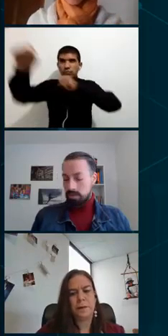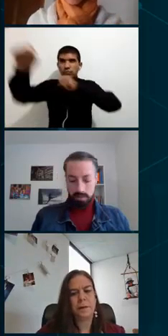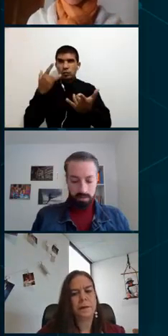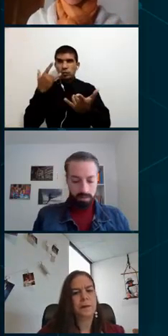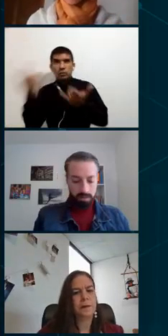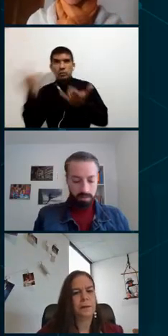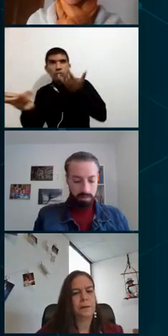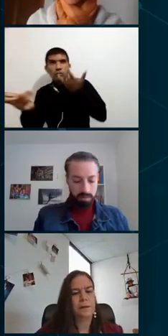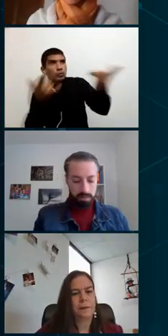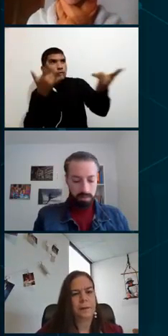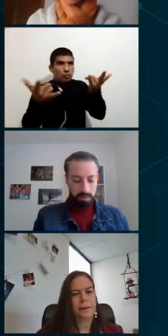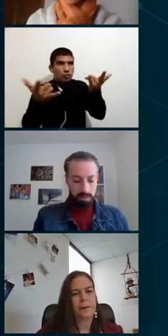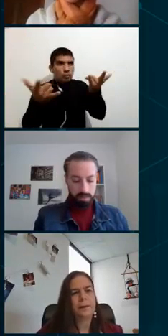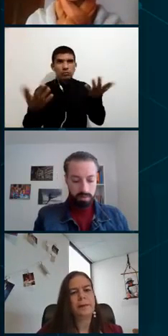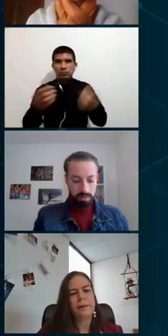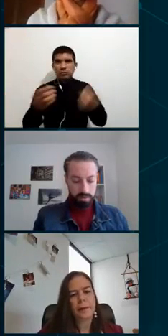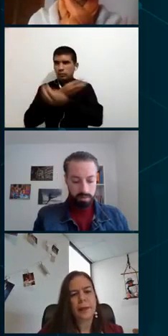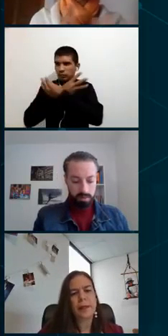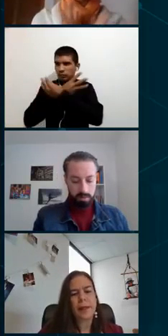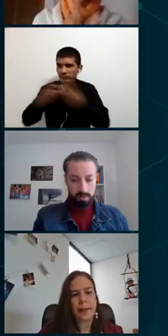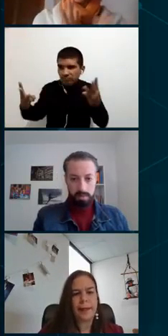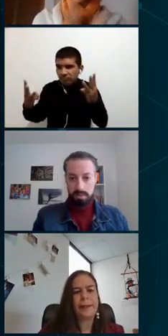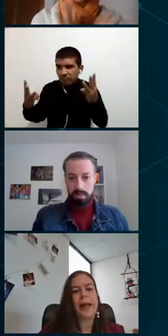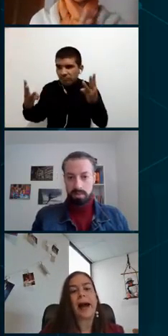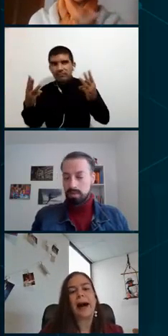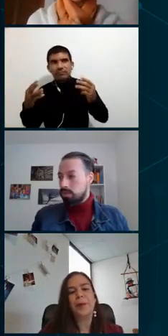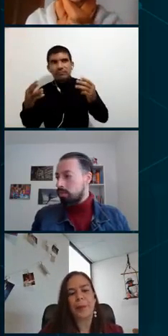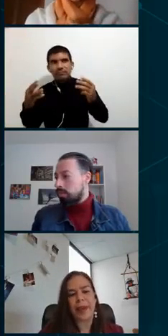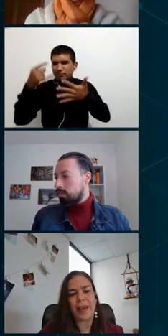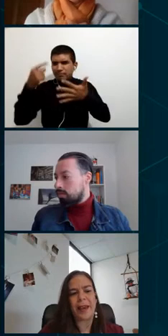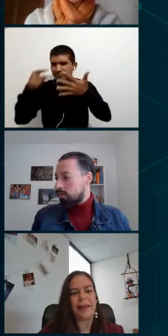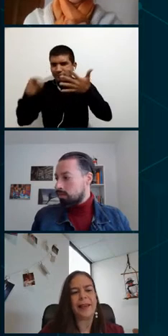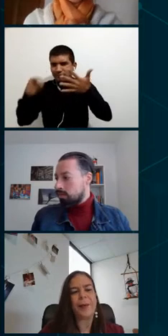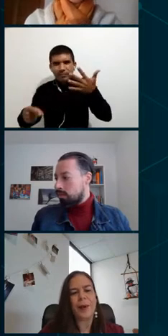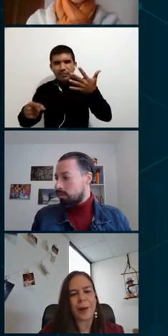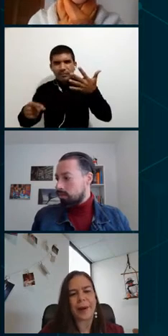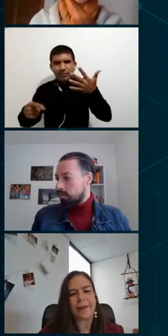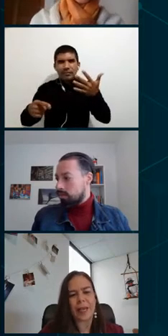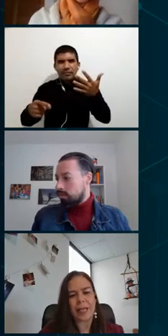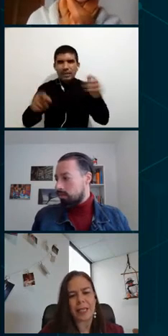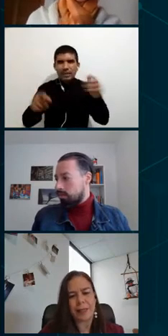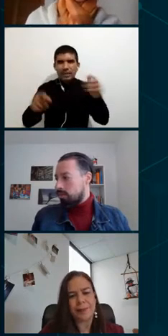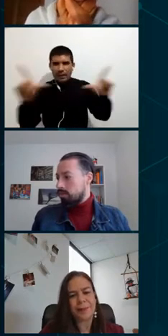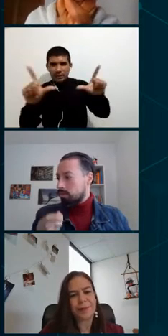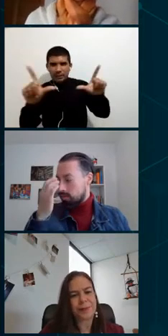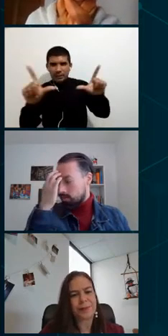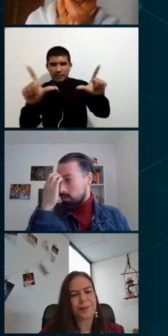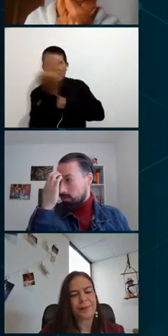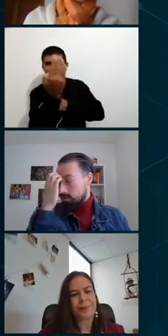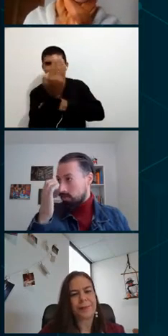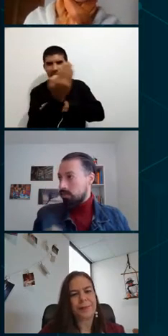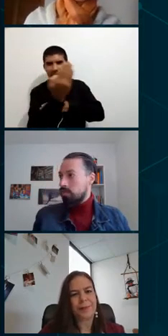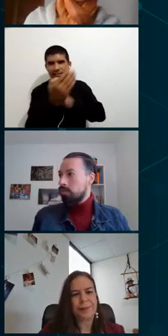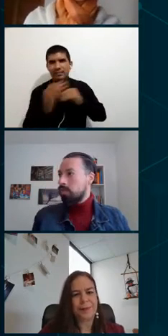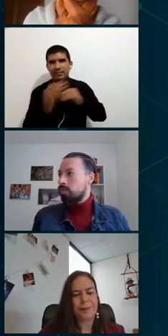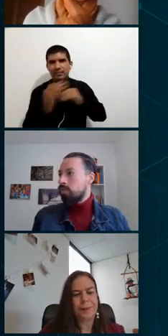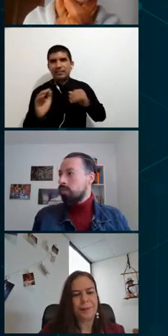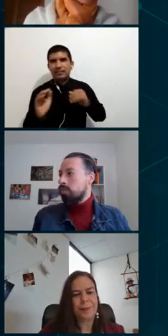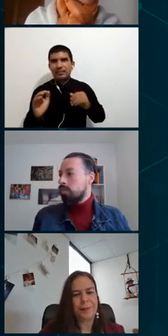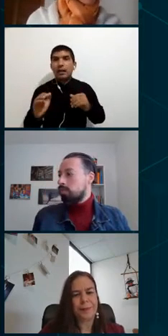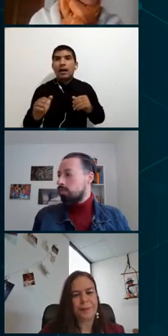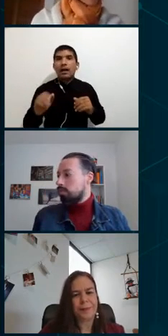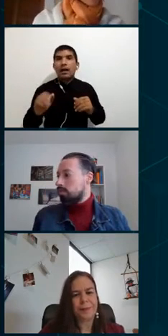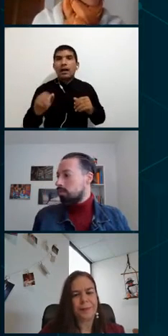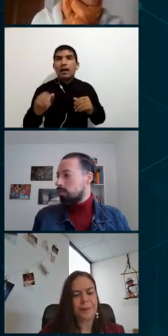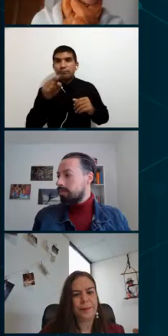me saca el mensaje de que la votación está cerrada. Muy bien. Uh-huh. Sí. Muy bien. La Mujer Maravilla. También es el